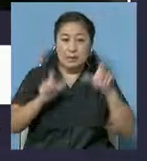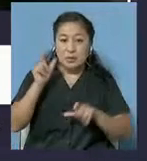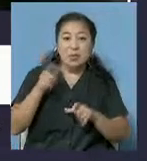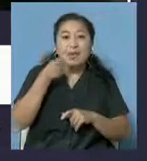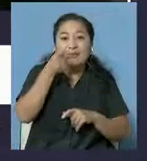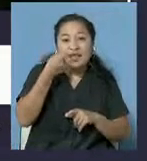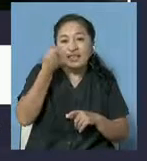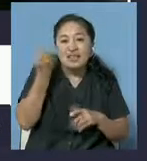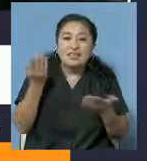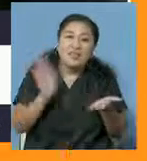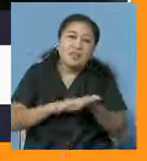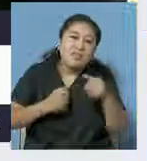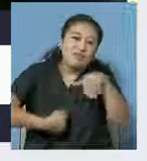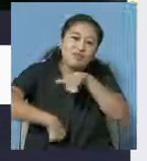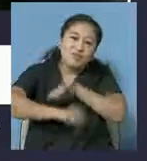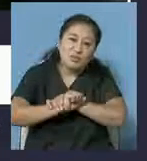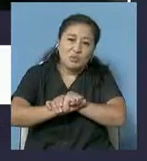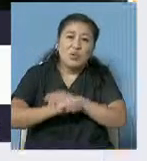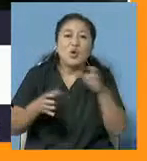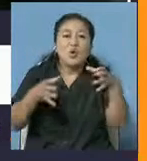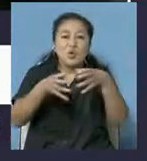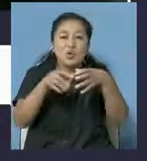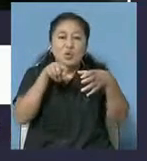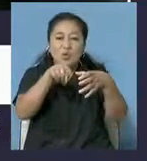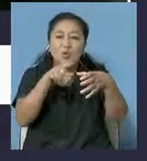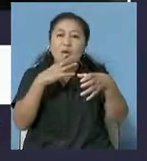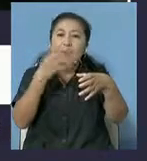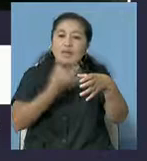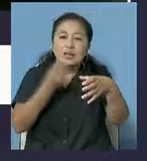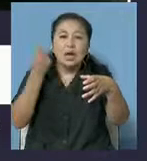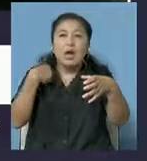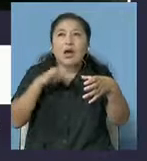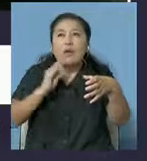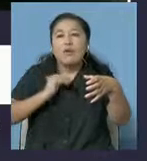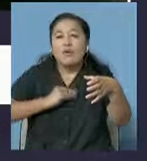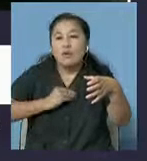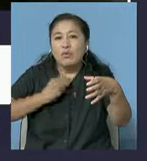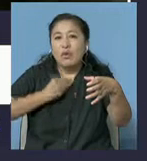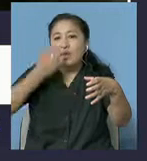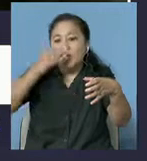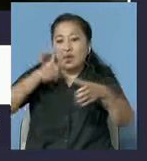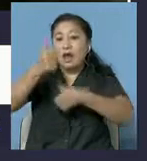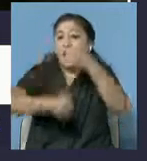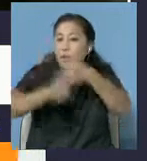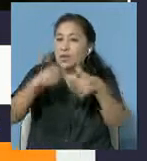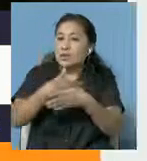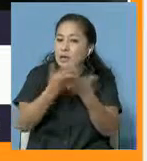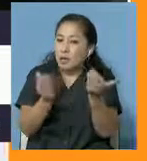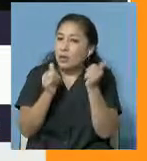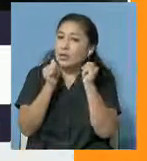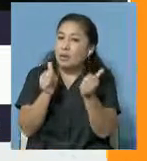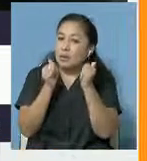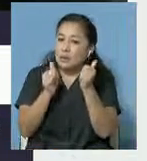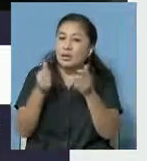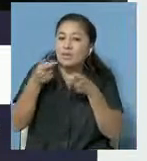interesa, vos viste que es el fútbol, con un equipo realmente que creemos que va a dar que hablar en este torneo, y por qué no, vamos a